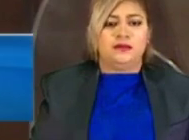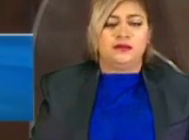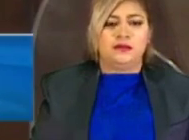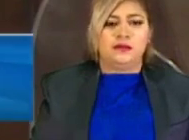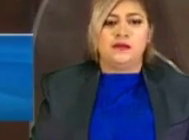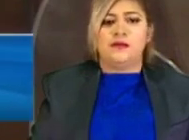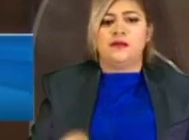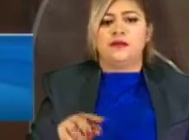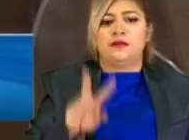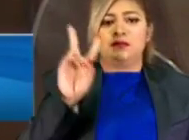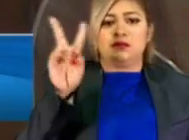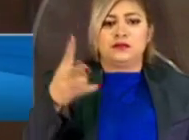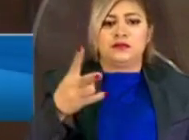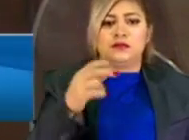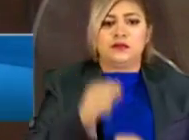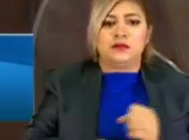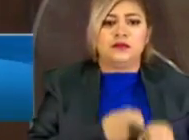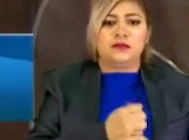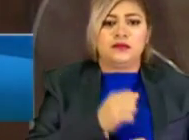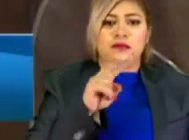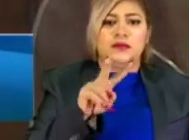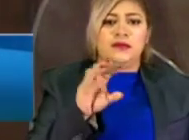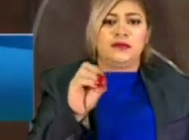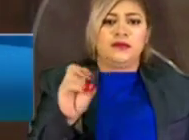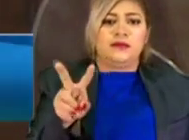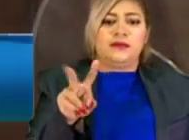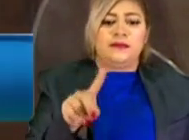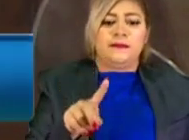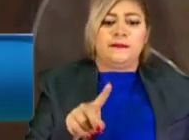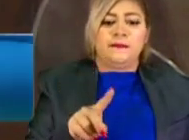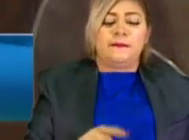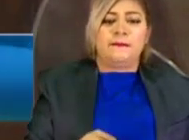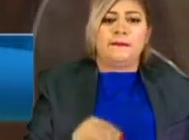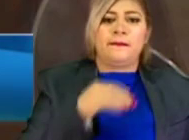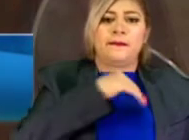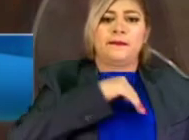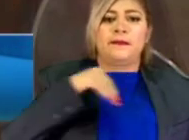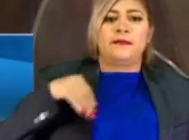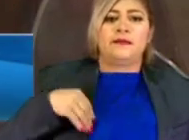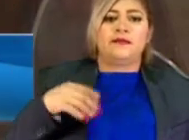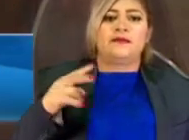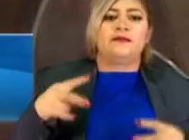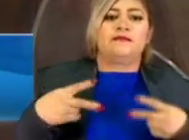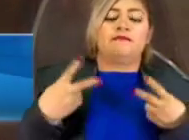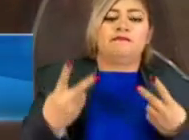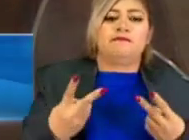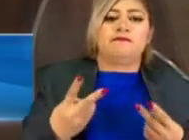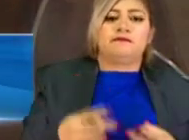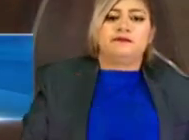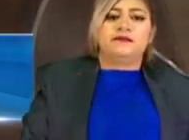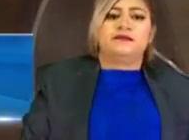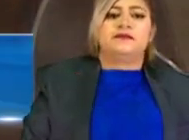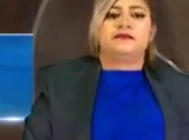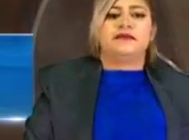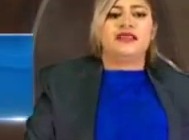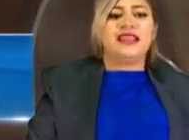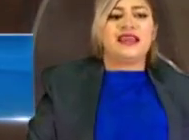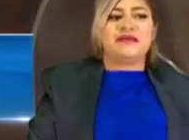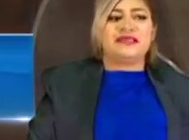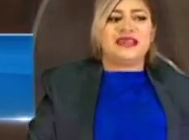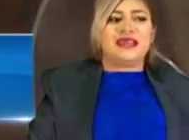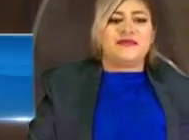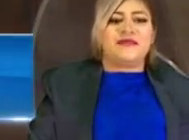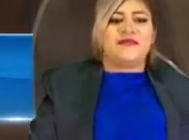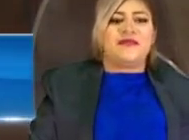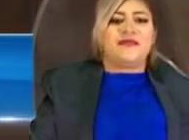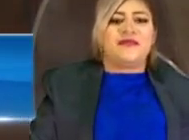En el segundo semestre del año 2021, el Ministerio de Vivienda y Ordenamiento Territorial